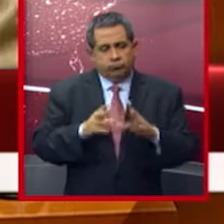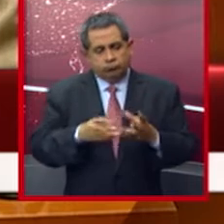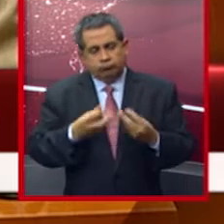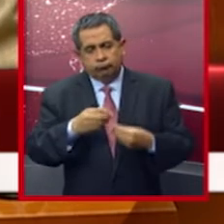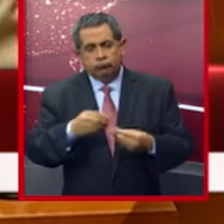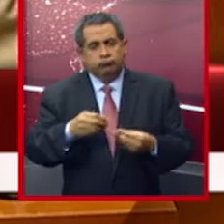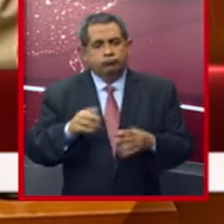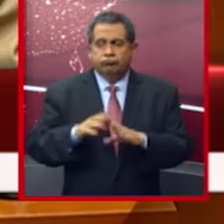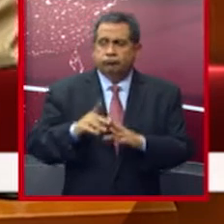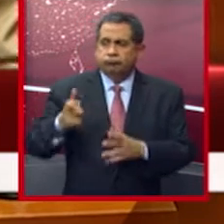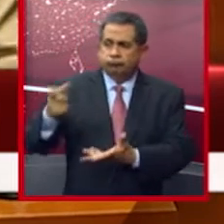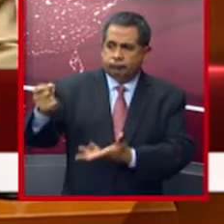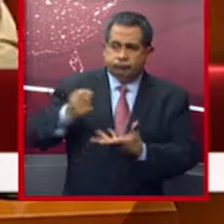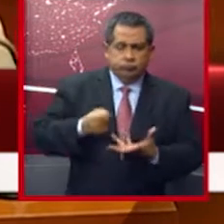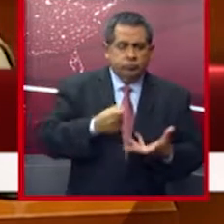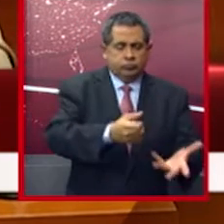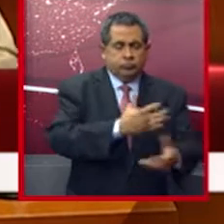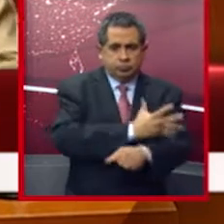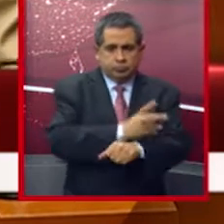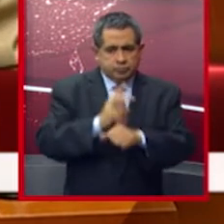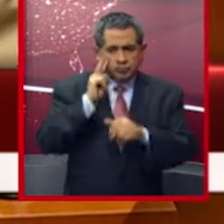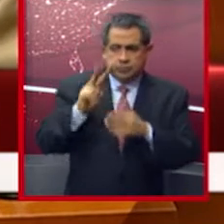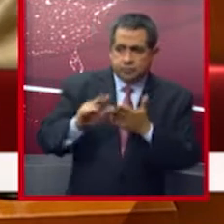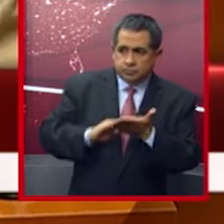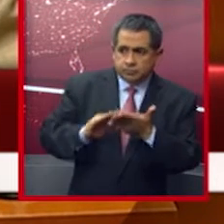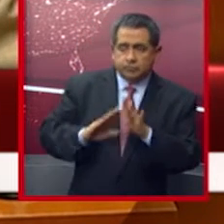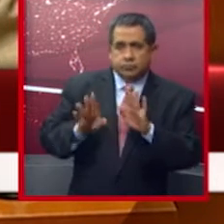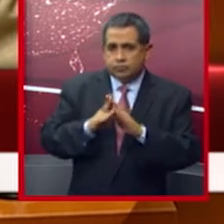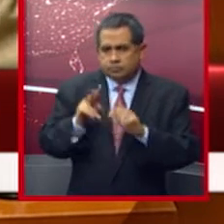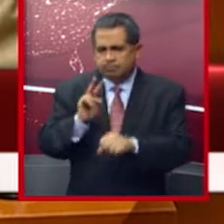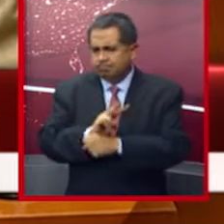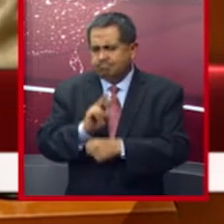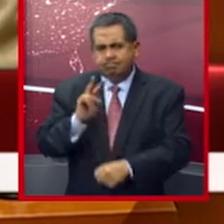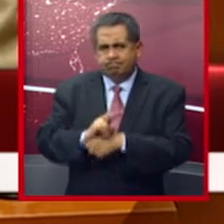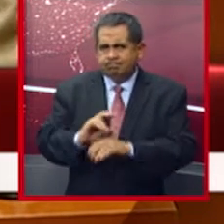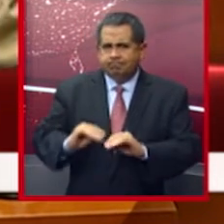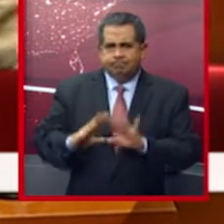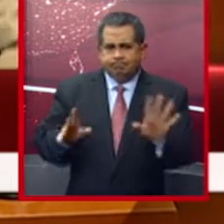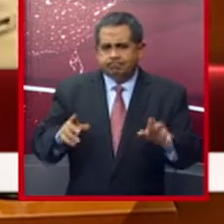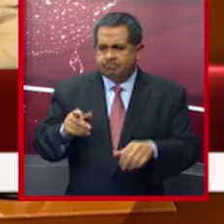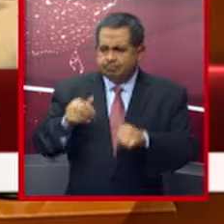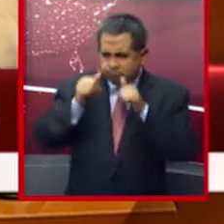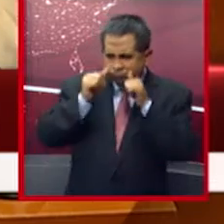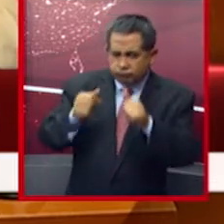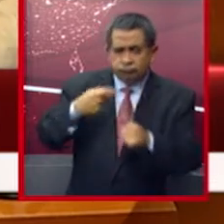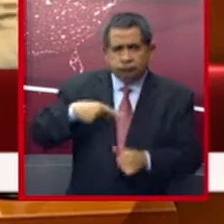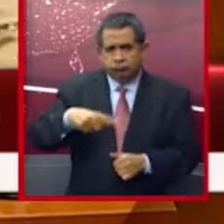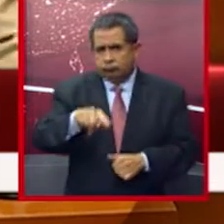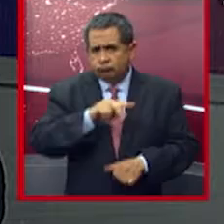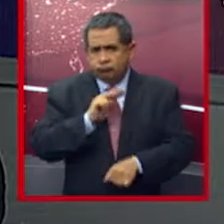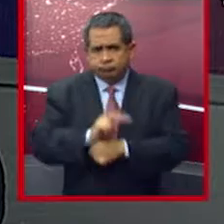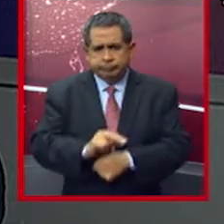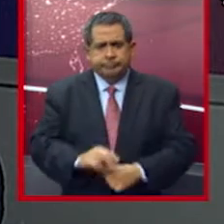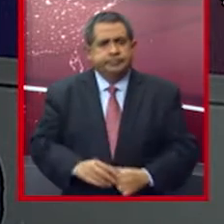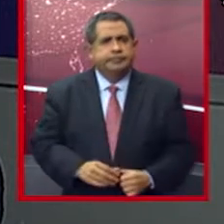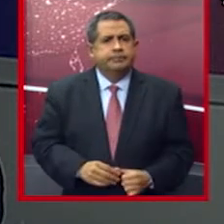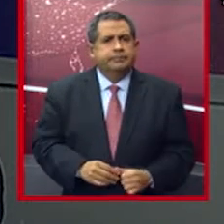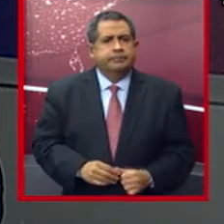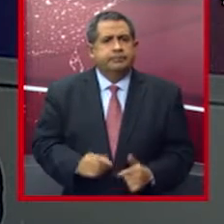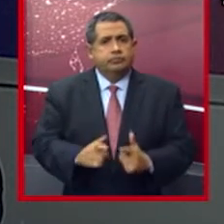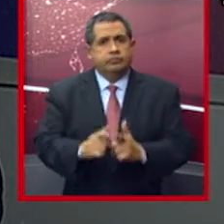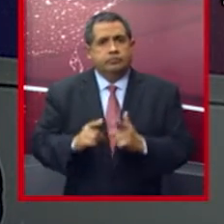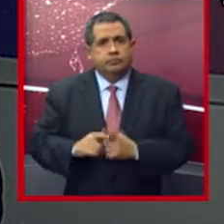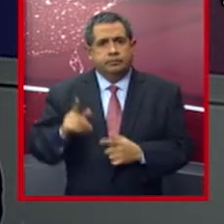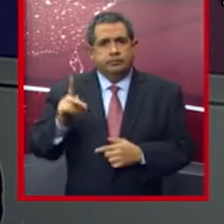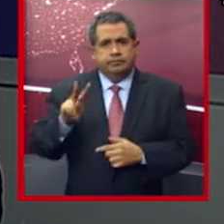y ejercicio de recursos bajo un mecanismo de vigilancia y supervisión ciudadana. El Partido